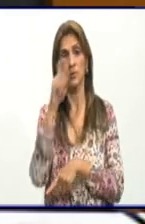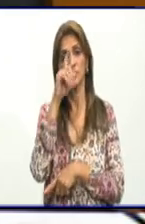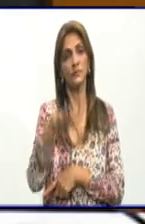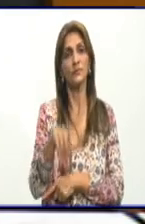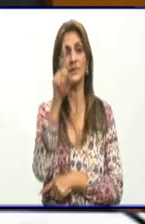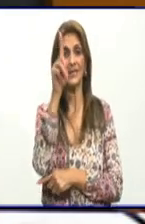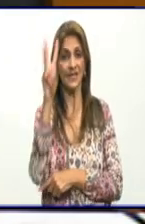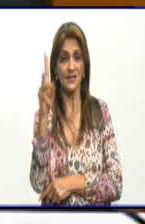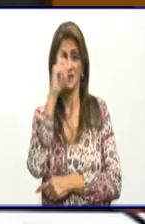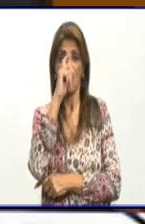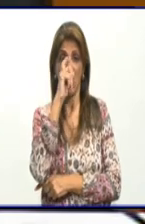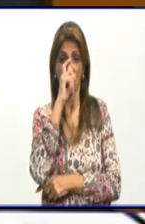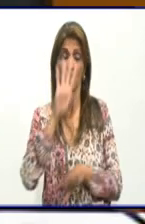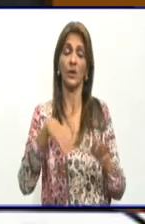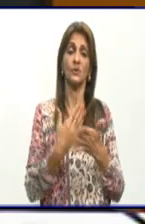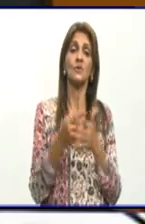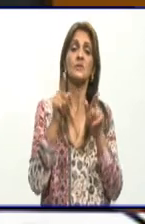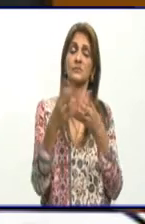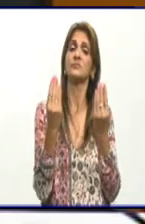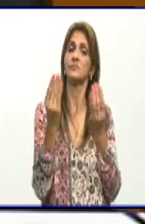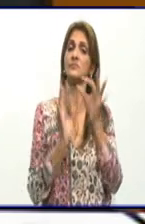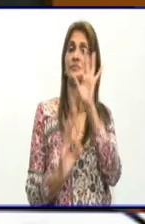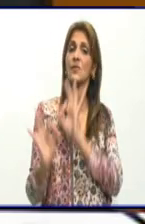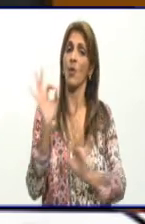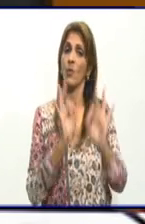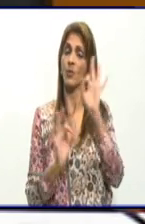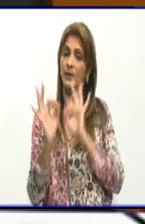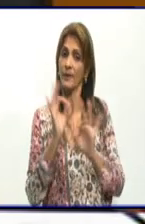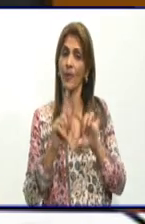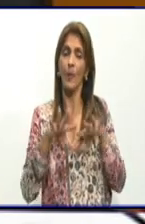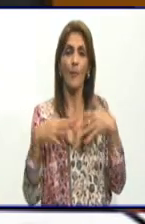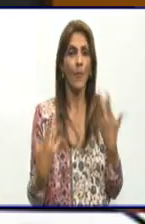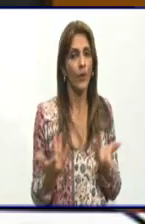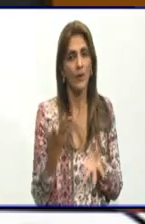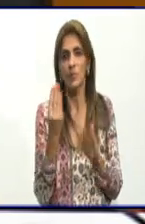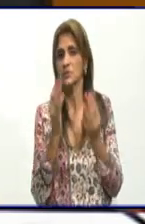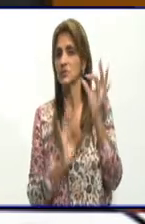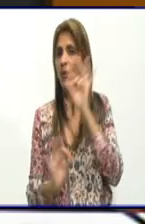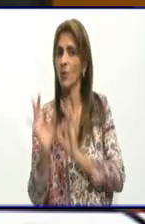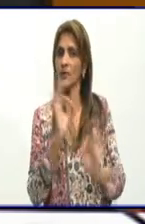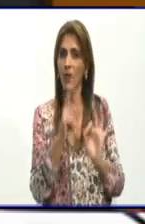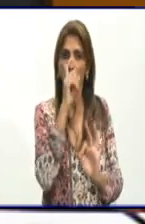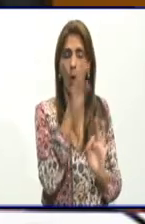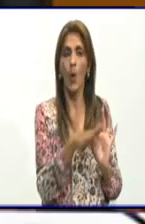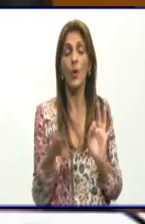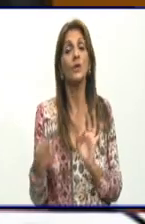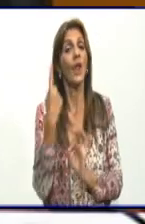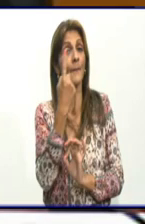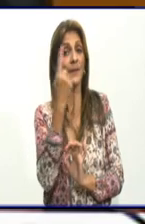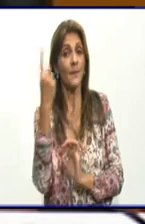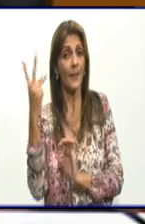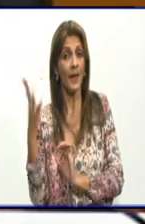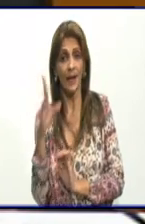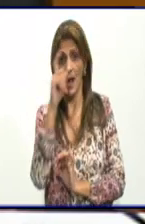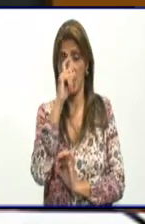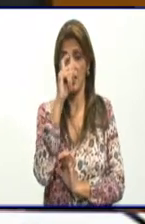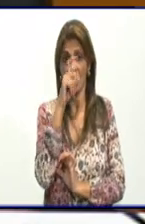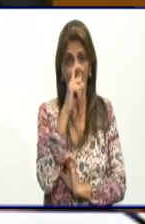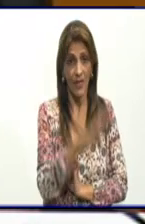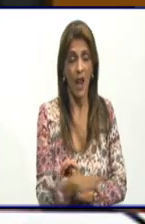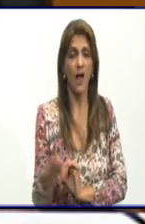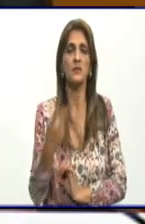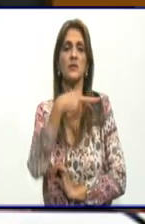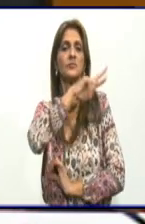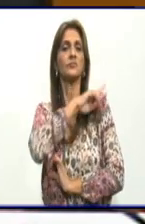esto nos tiene que poner alertas a todos. La edad pediátrica es una edad, las primeras edades de la vida es responsabilidad total de